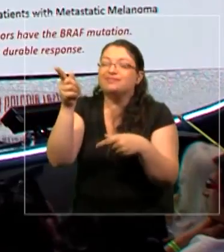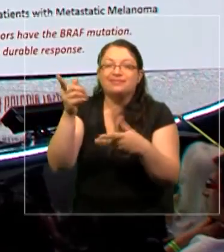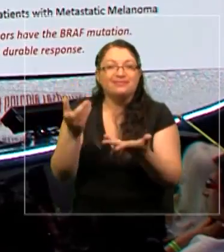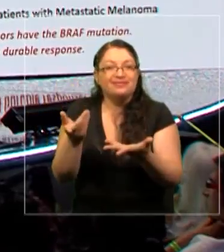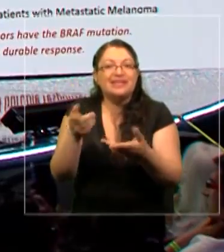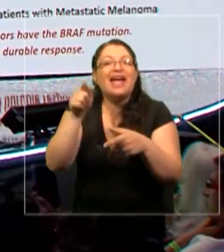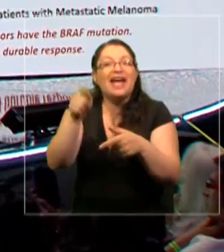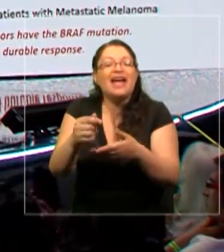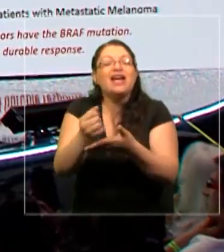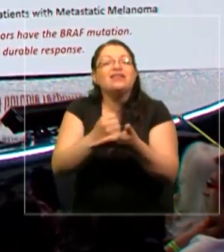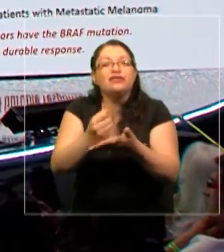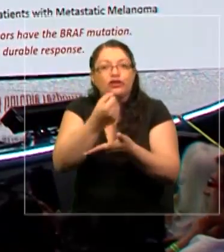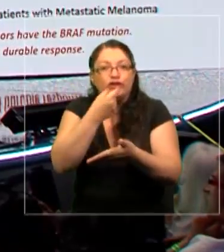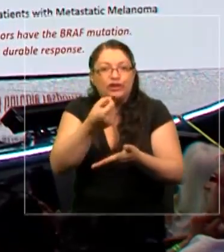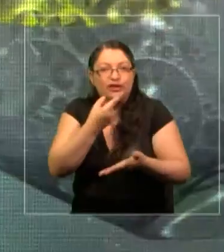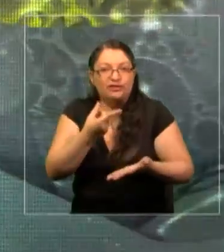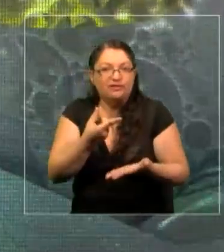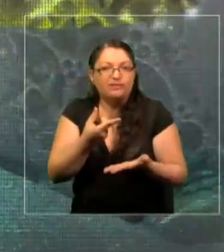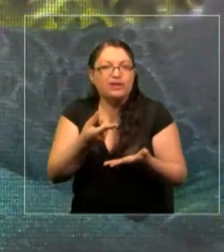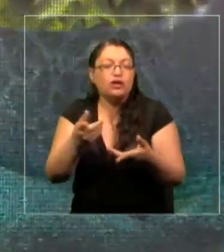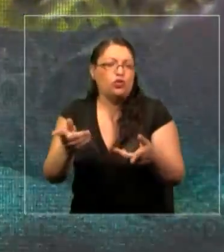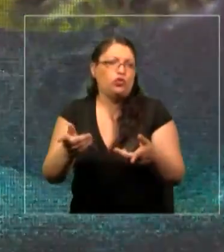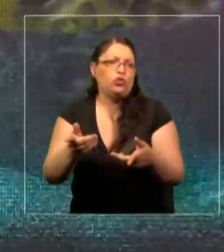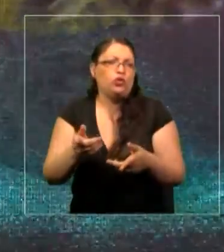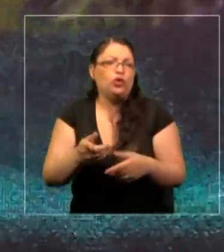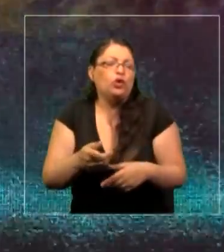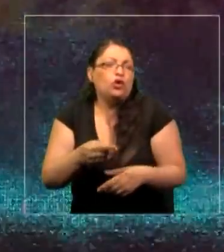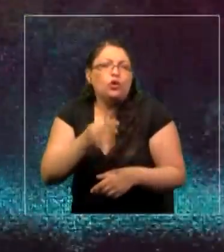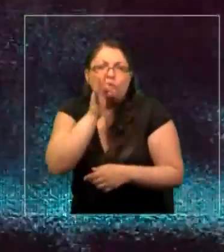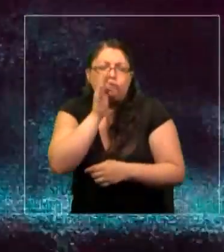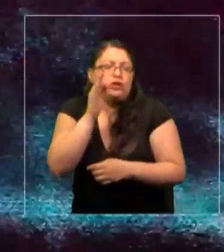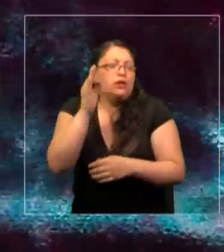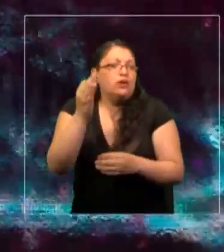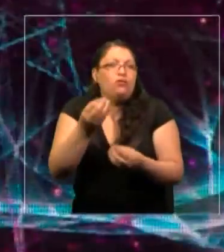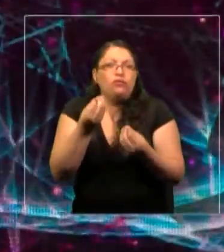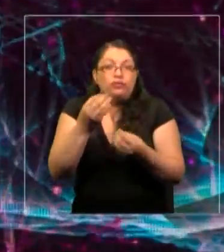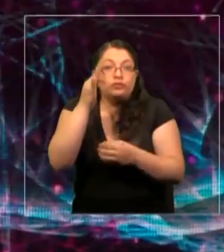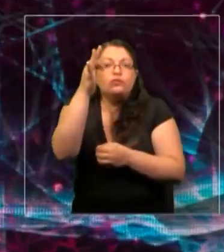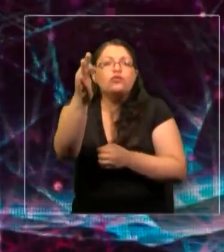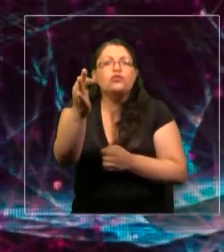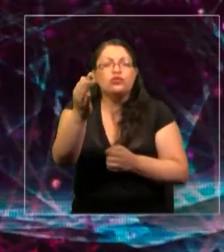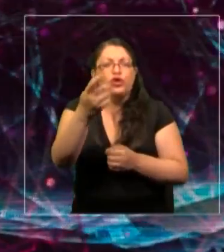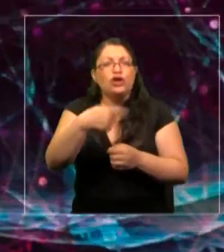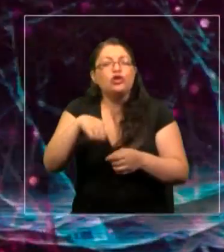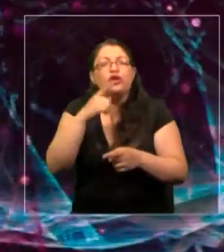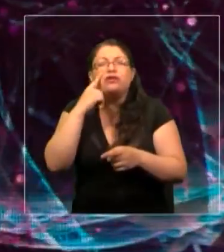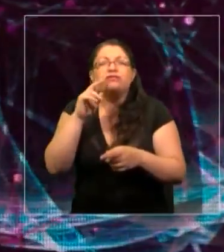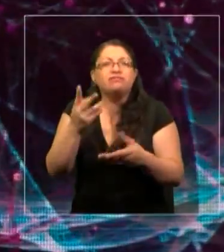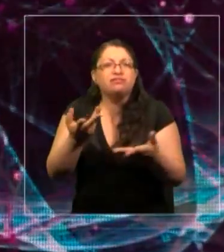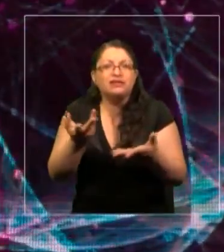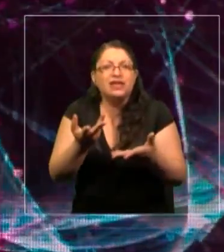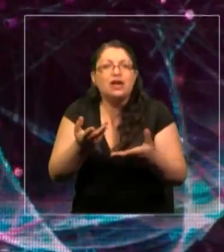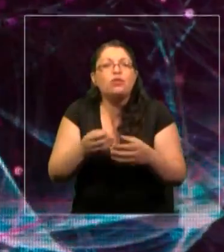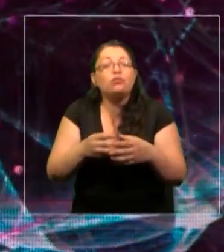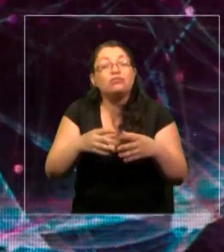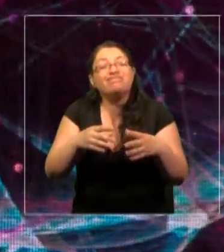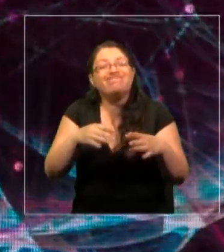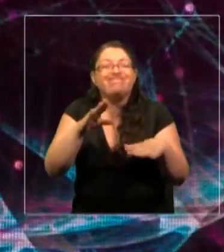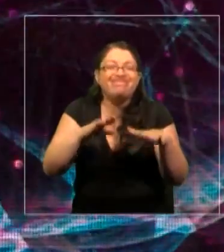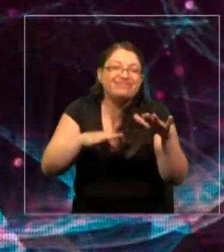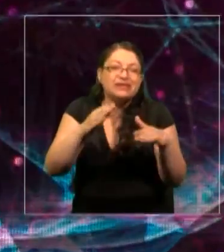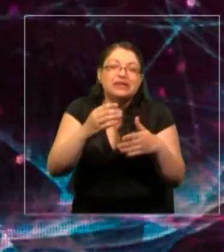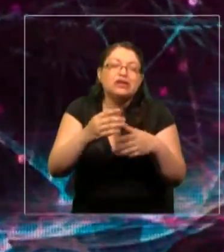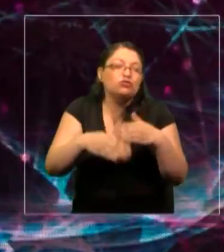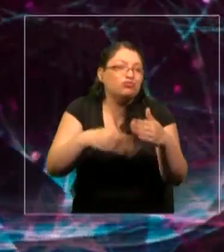de terapias son una gran promesa y lo que vemos es que en muchas de ellas no funcionan